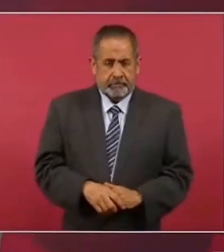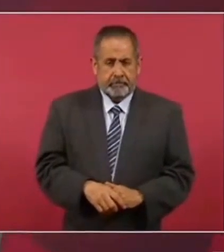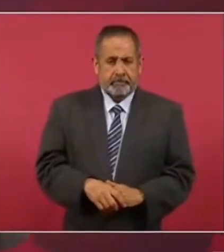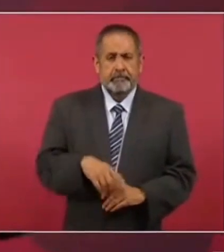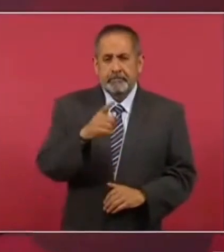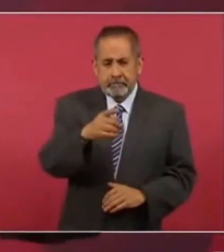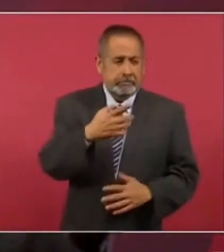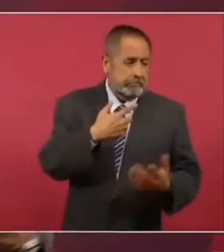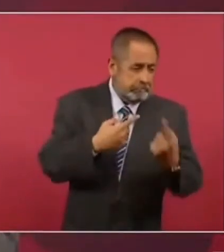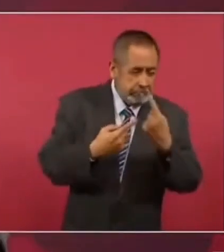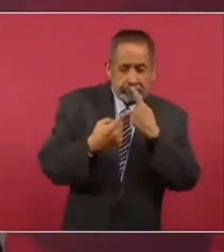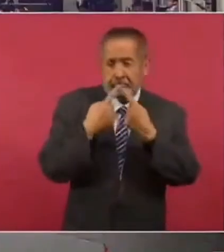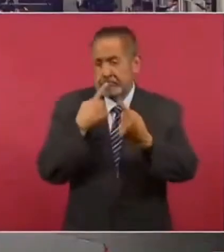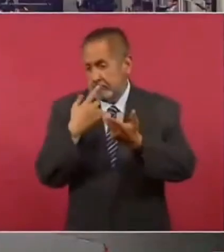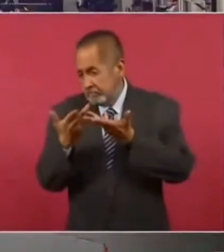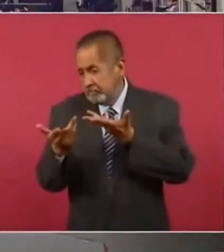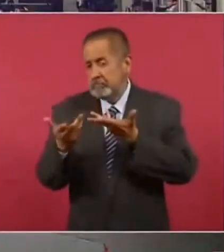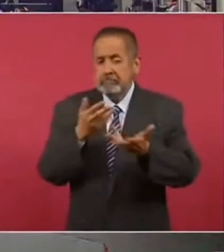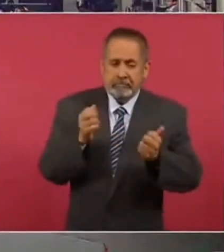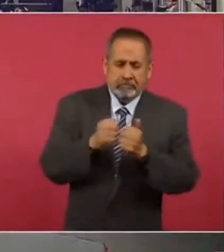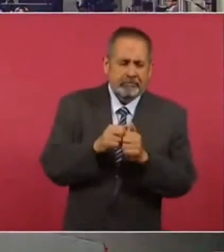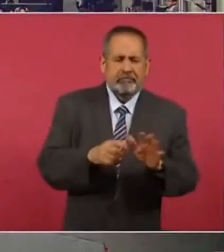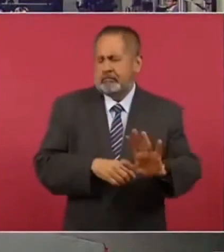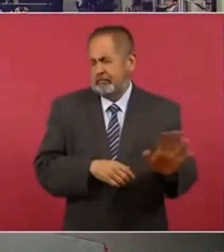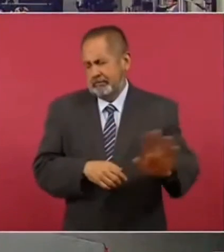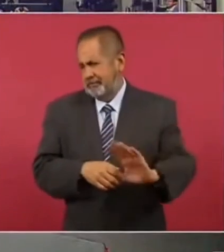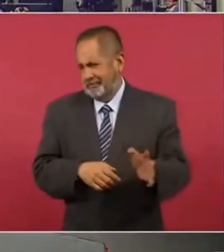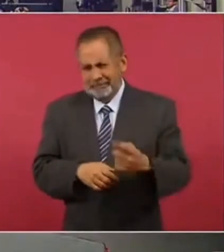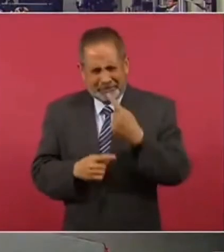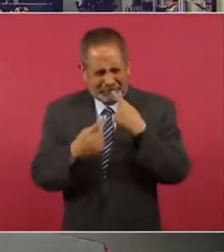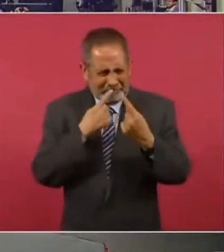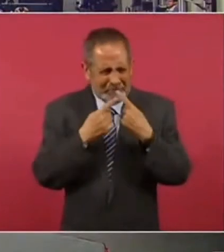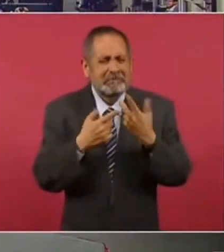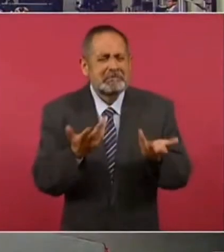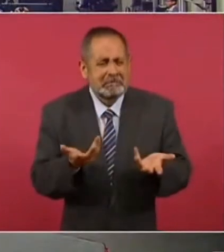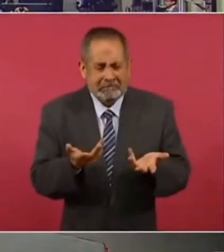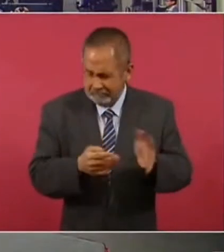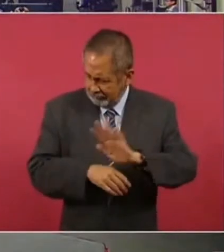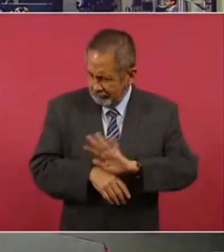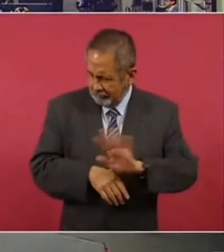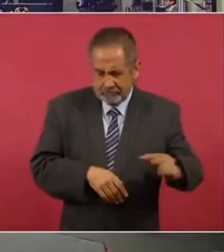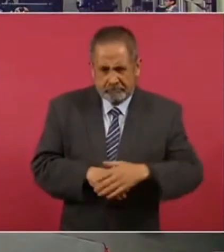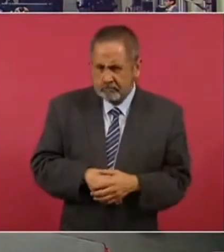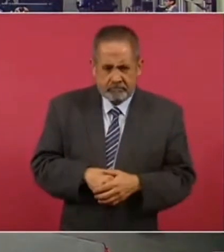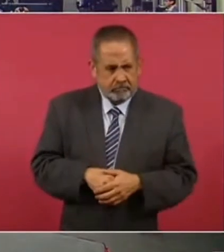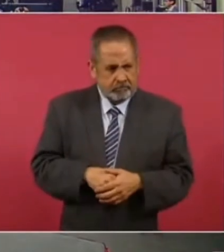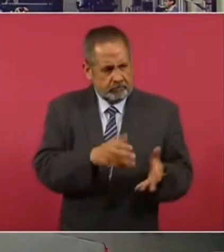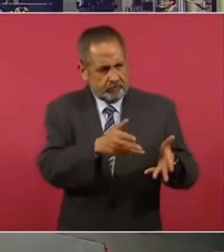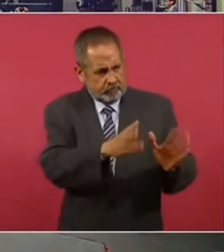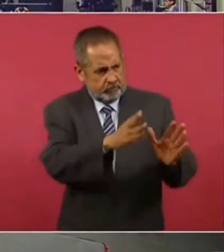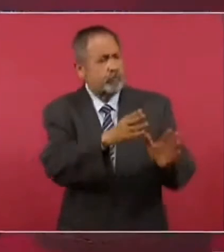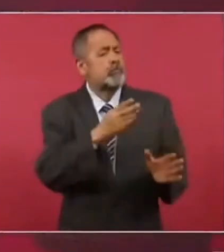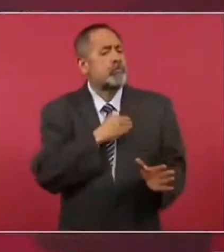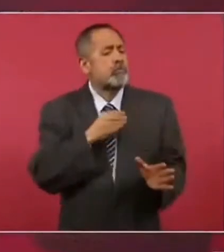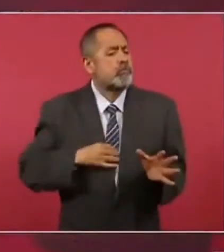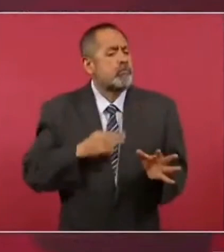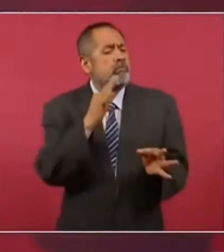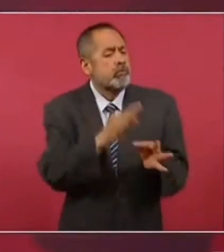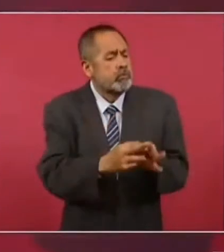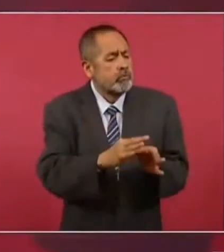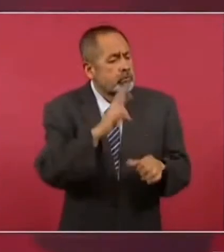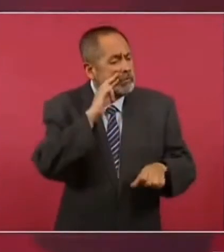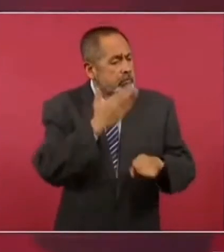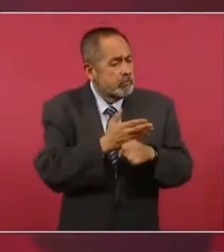Vamos a dialogar, que no, cada quien que cumple con su